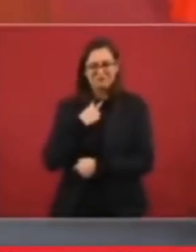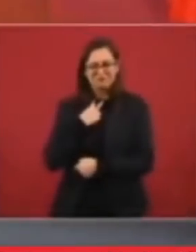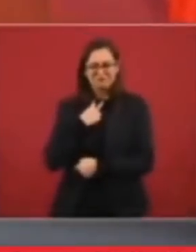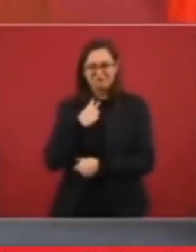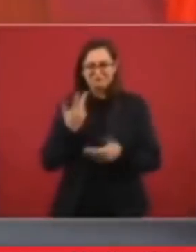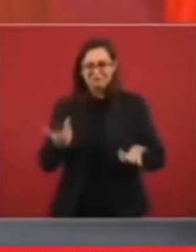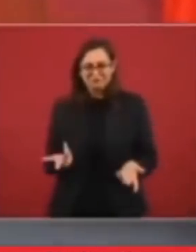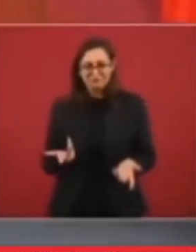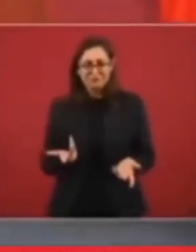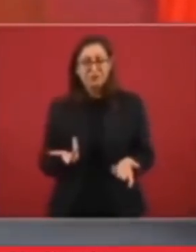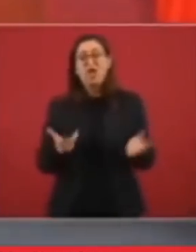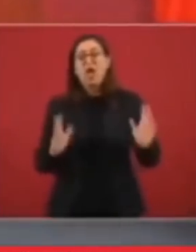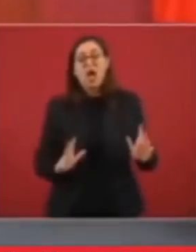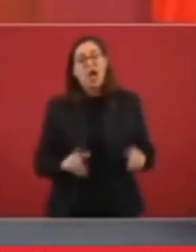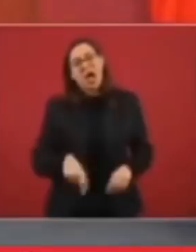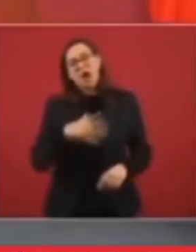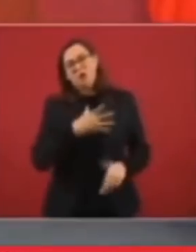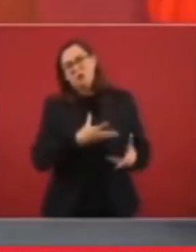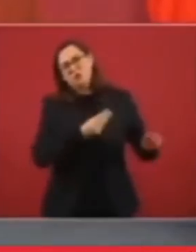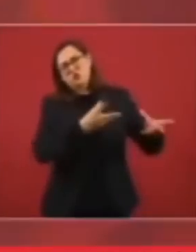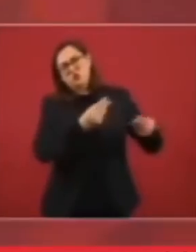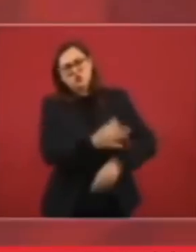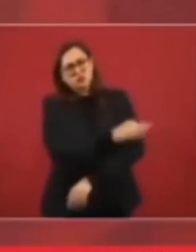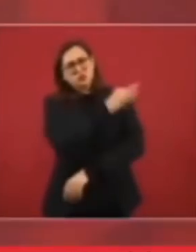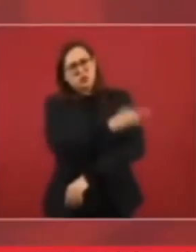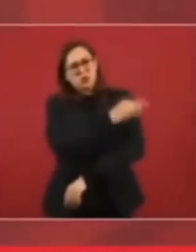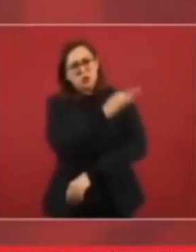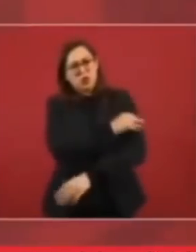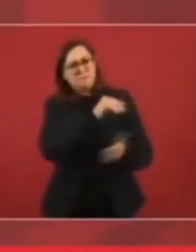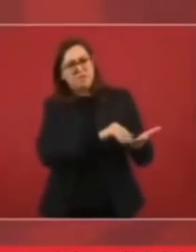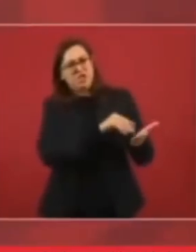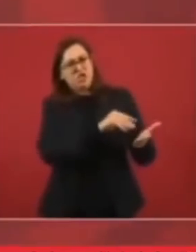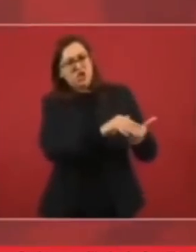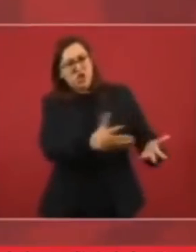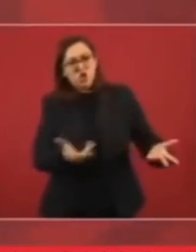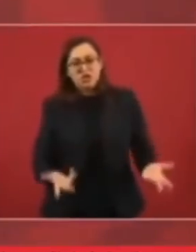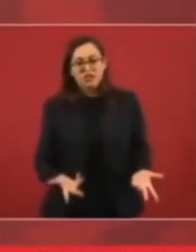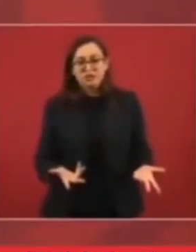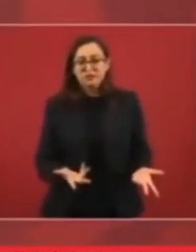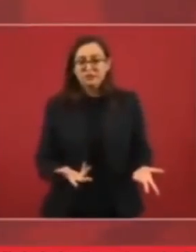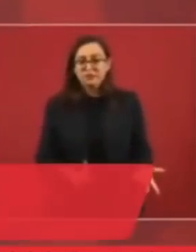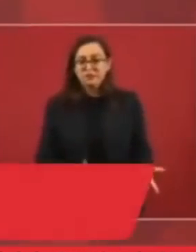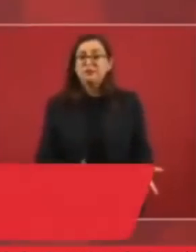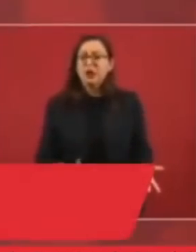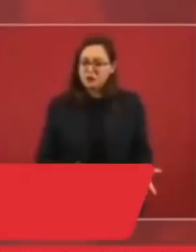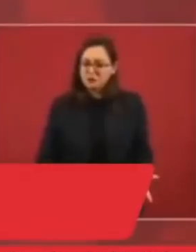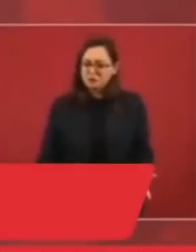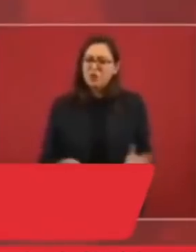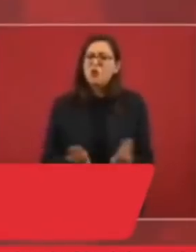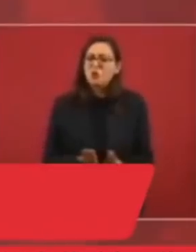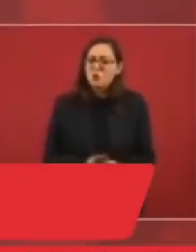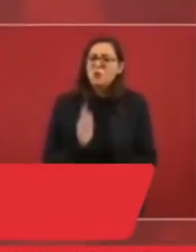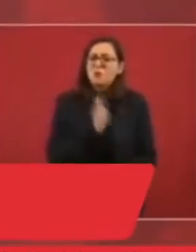en lo ideológico, creo que se puede llevar bastante bien. Tal vez en el aspecto internacional creo que puede haber las grandes y más profundas